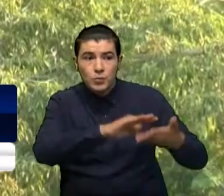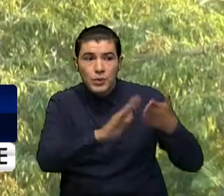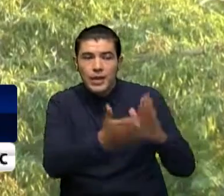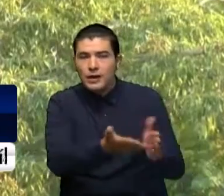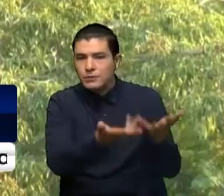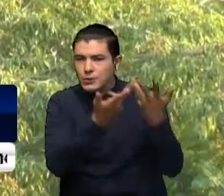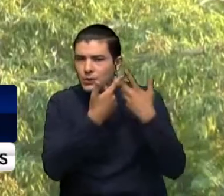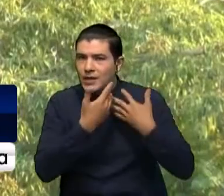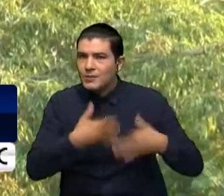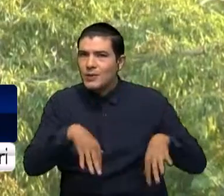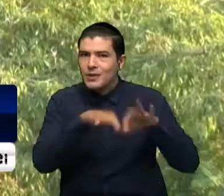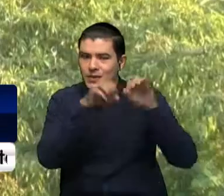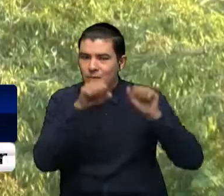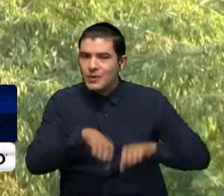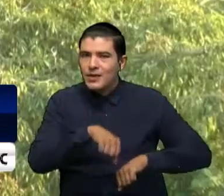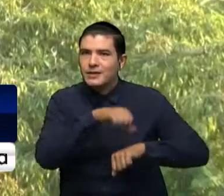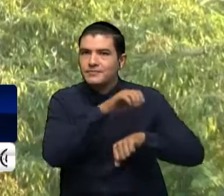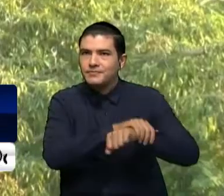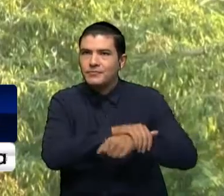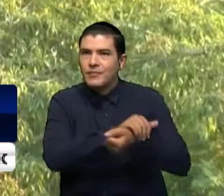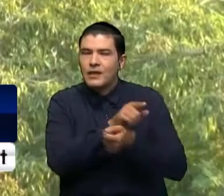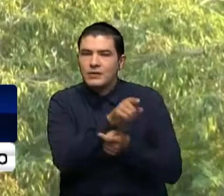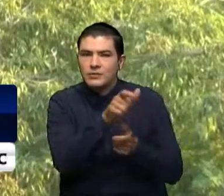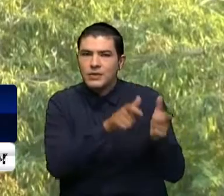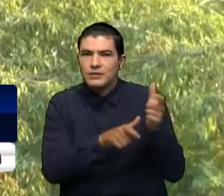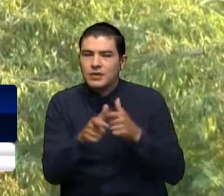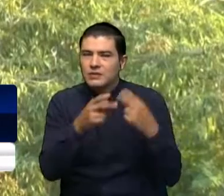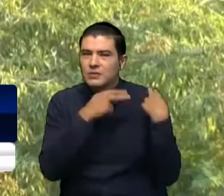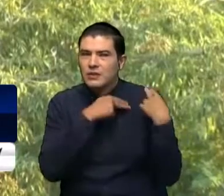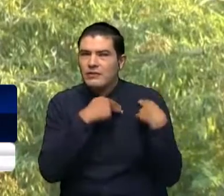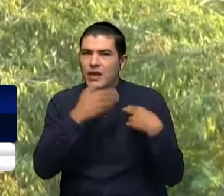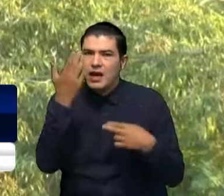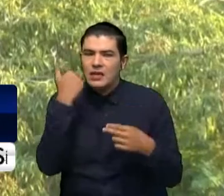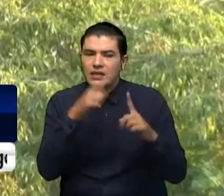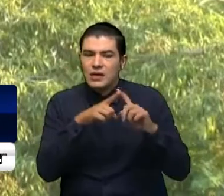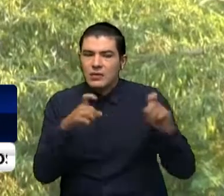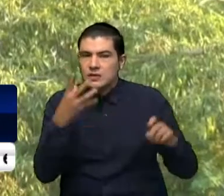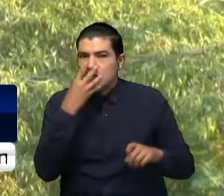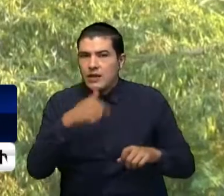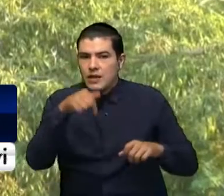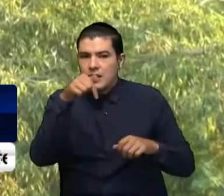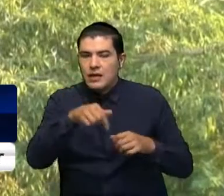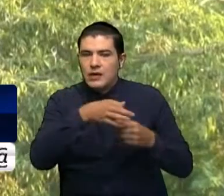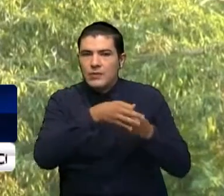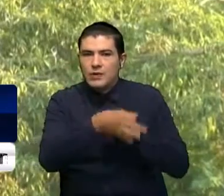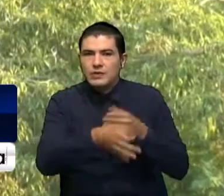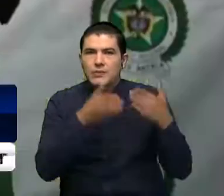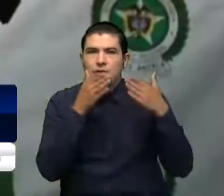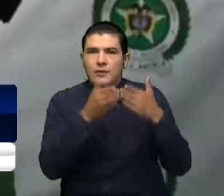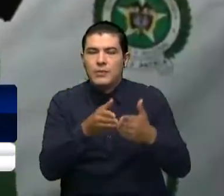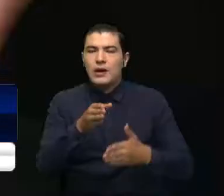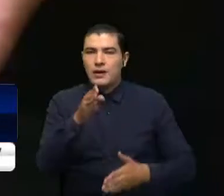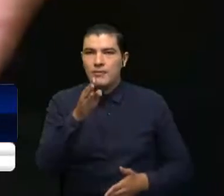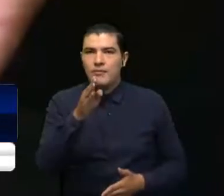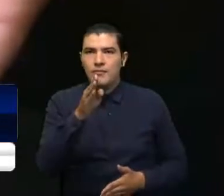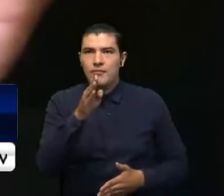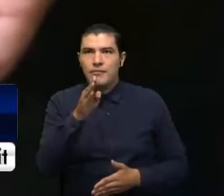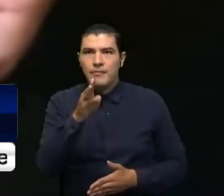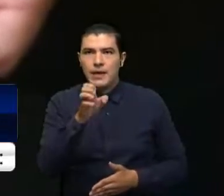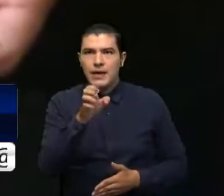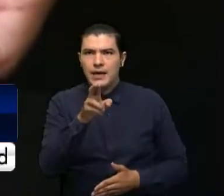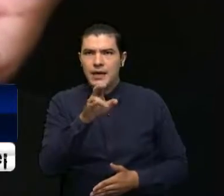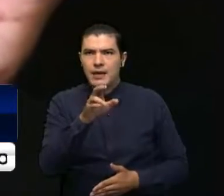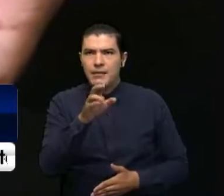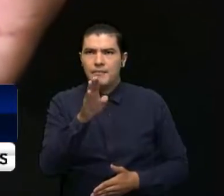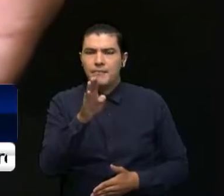brinden información y puedan dar con responsables de los últimos delitos que se han presentado aquí en el puerto petrolero. Durante el fin de semana,